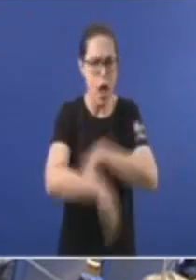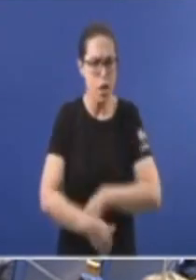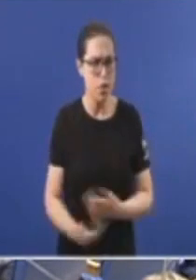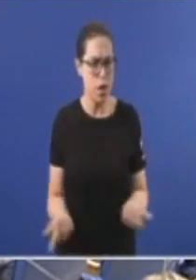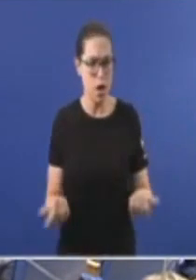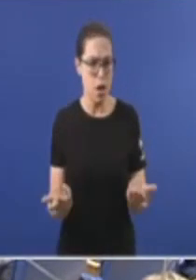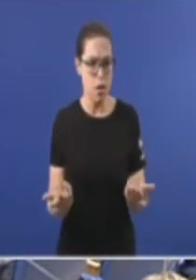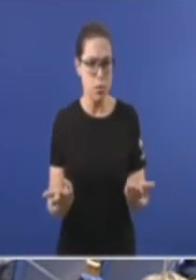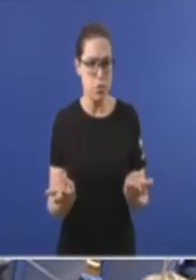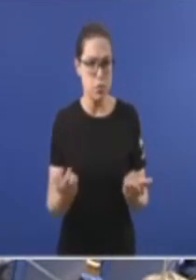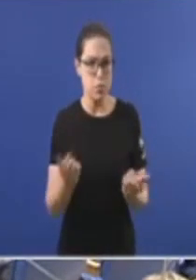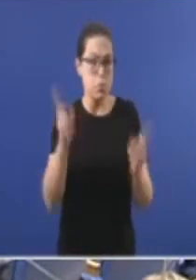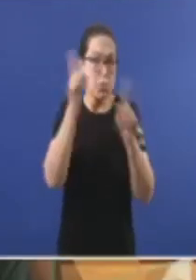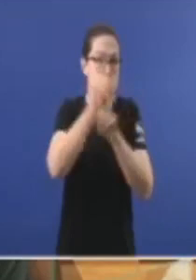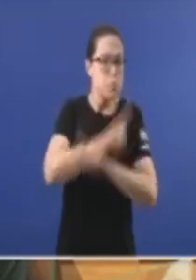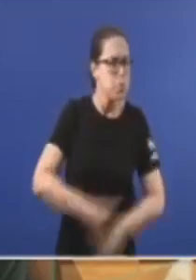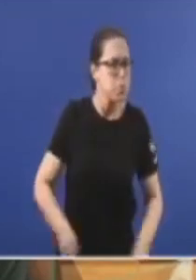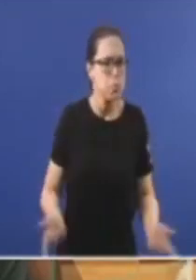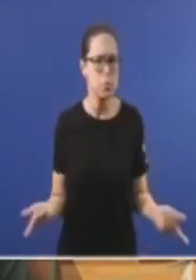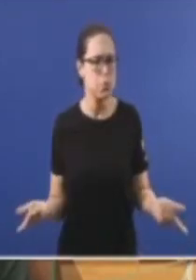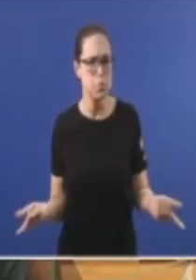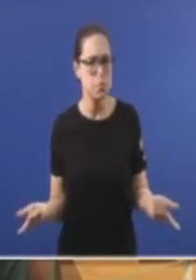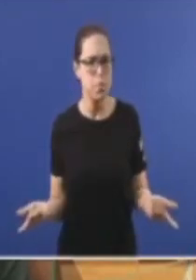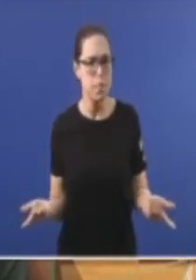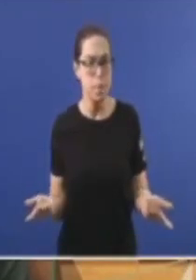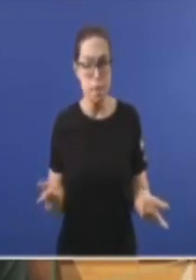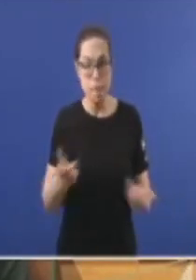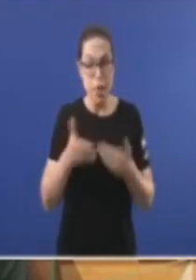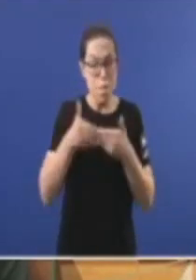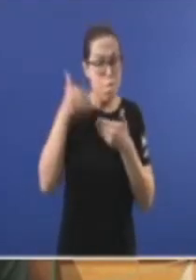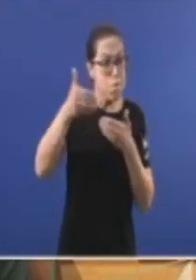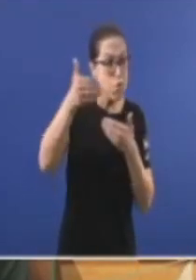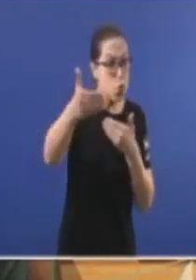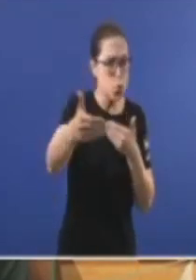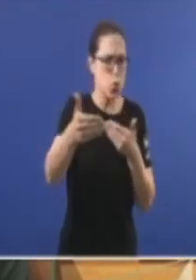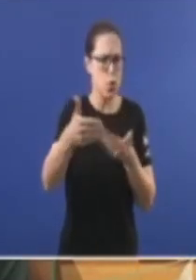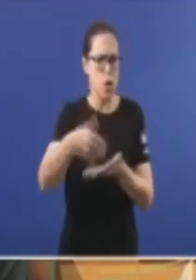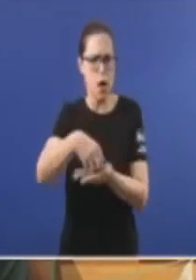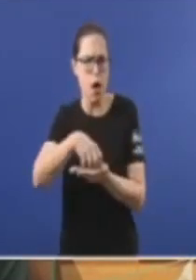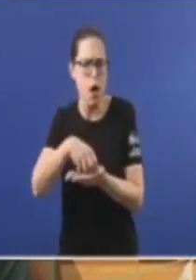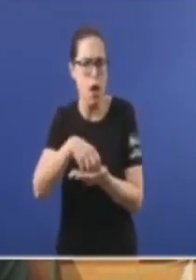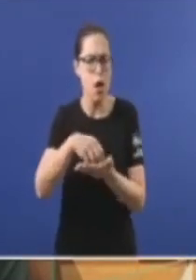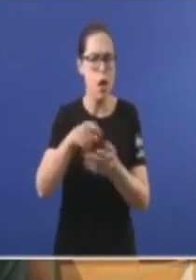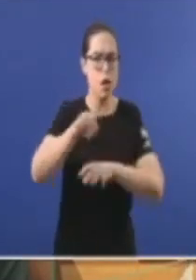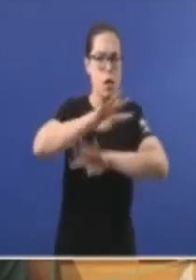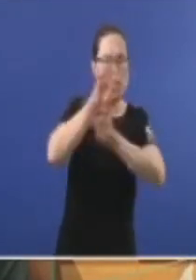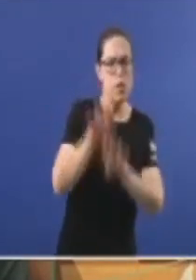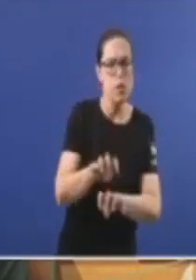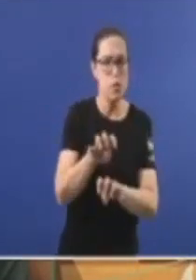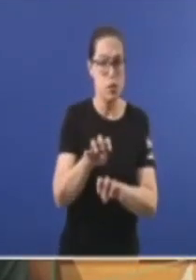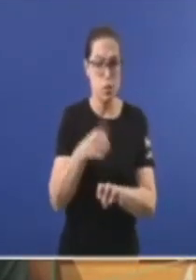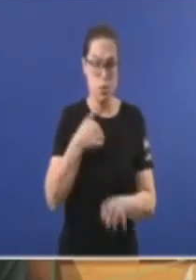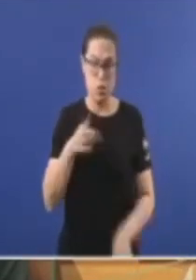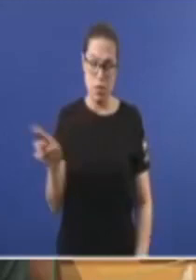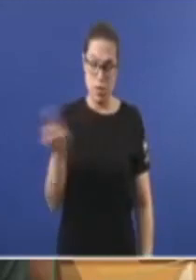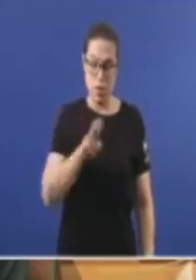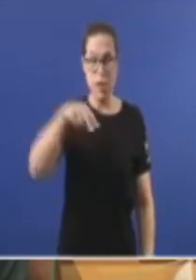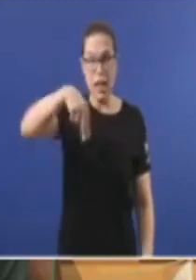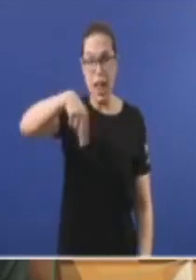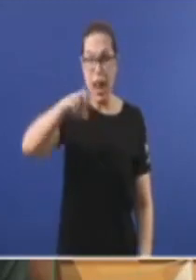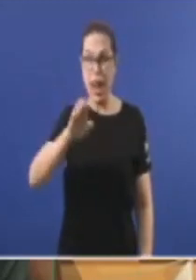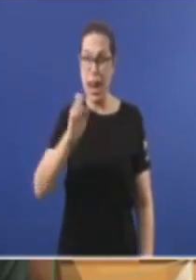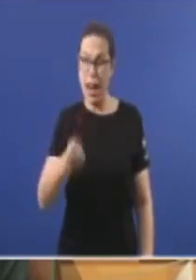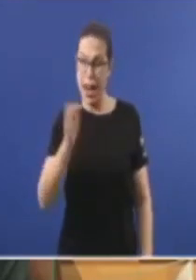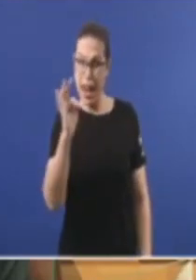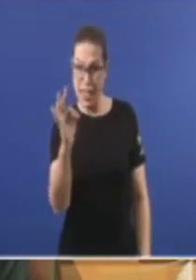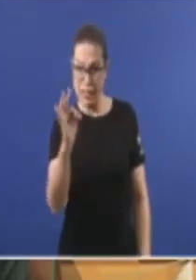X, señor Feijóo. E cando nos estamos xogando o futuro deste país, porque, insisto, o fondo Next Generation son,